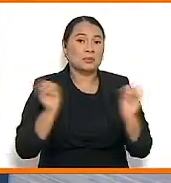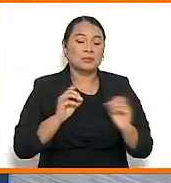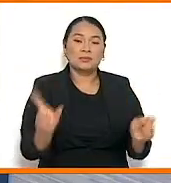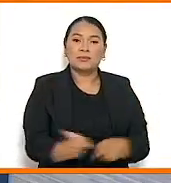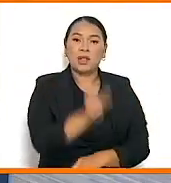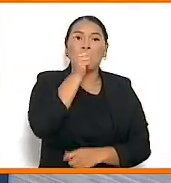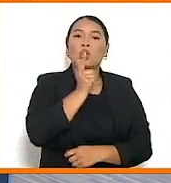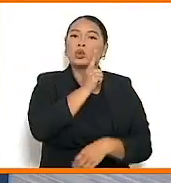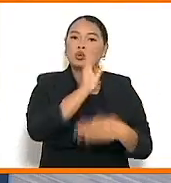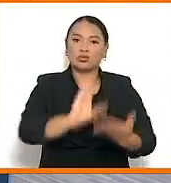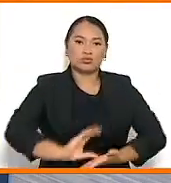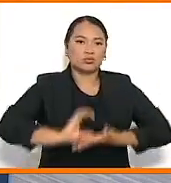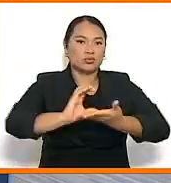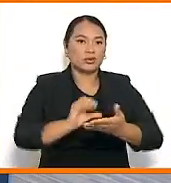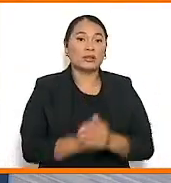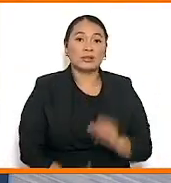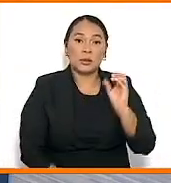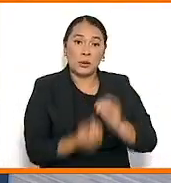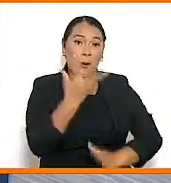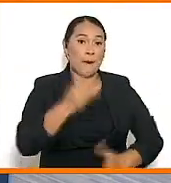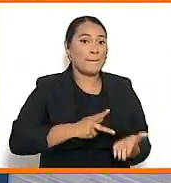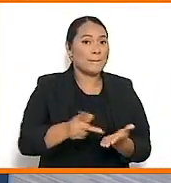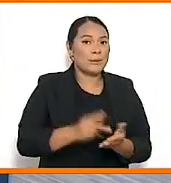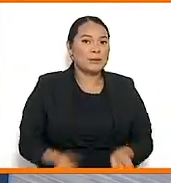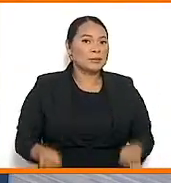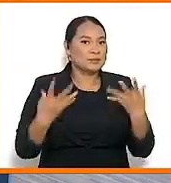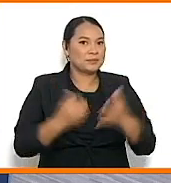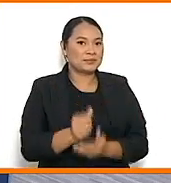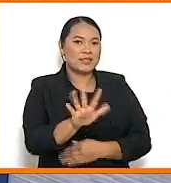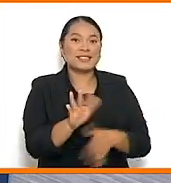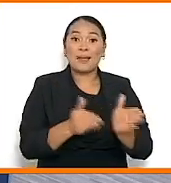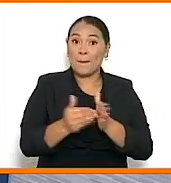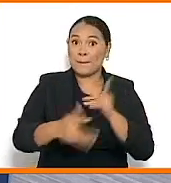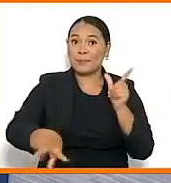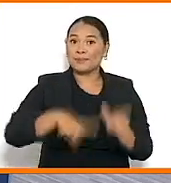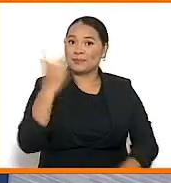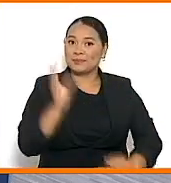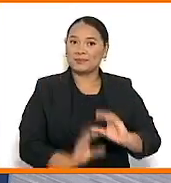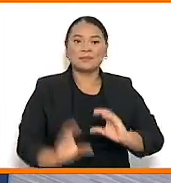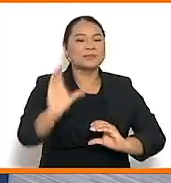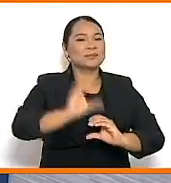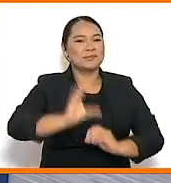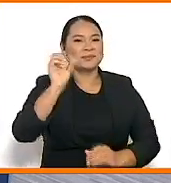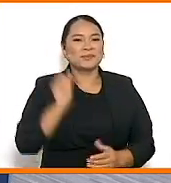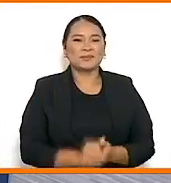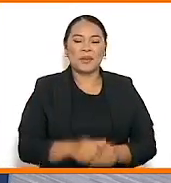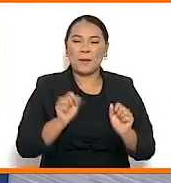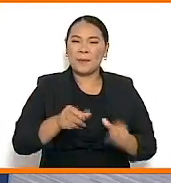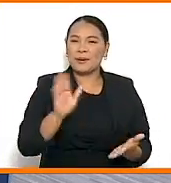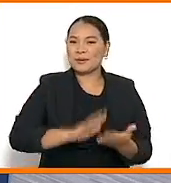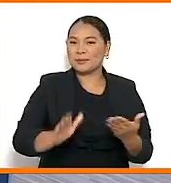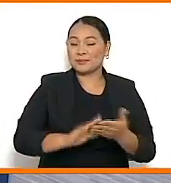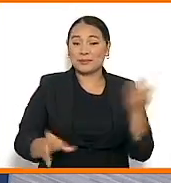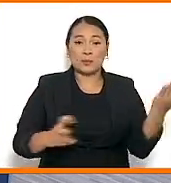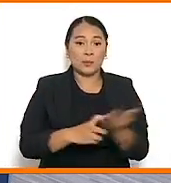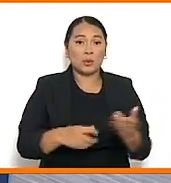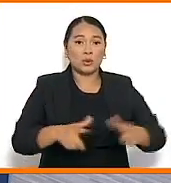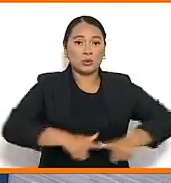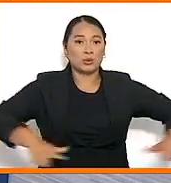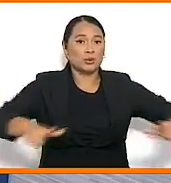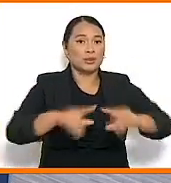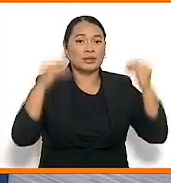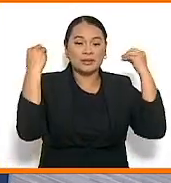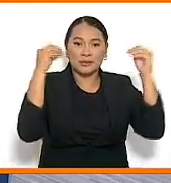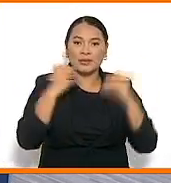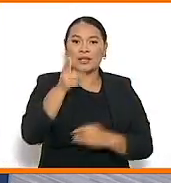Super Premio y nuestro nuevo monto está en 5 millones de lempiras con su jata doble. Aún estás a tiempo de adquirir tu boleto en cualquier punto de venta